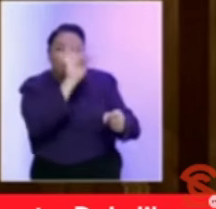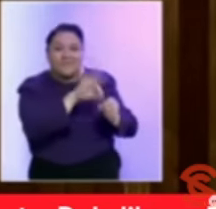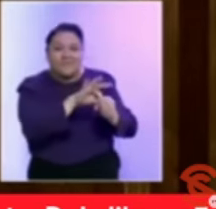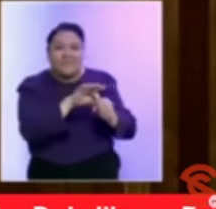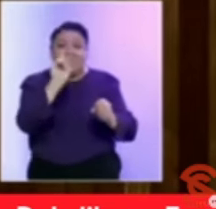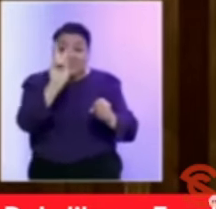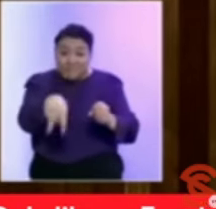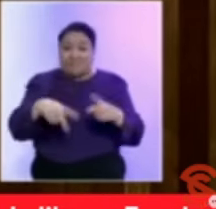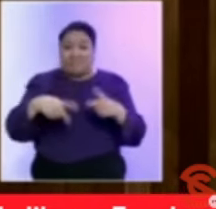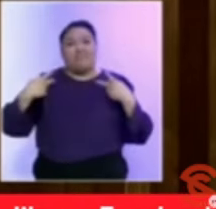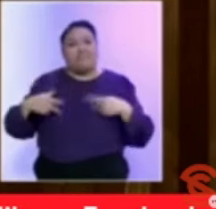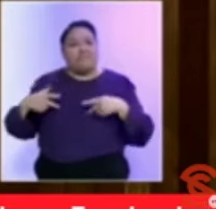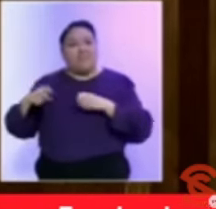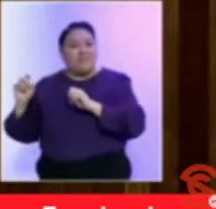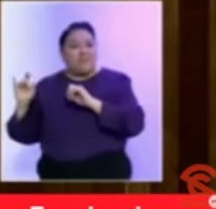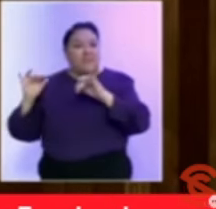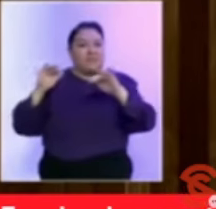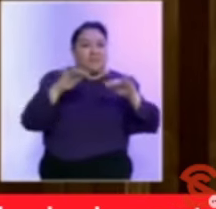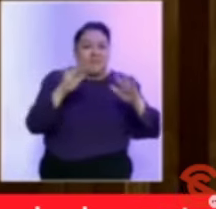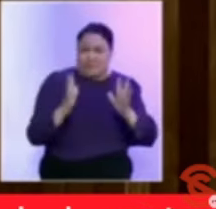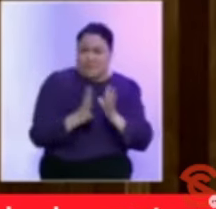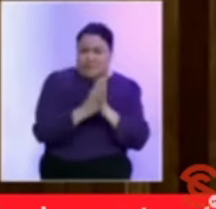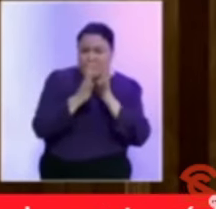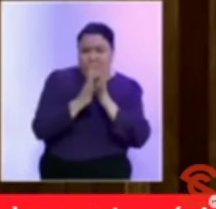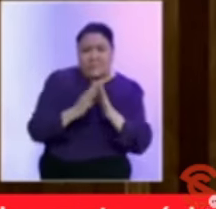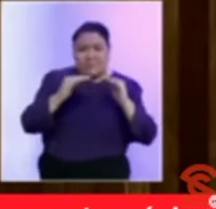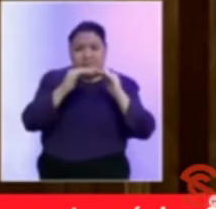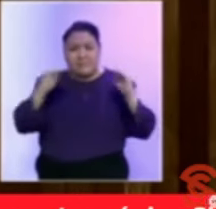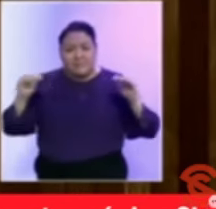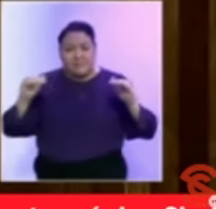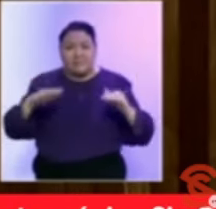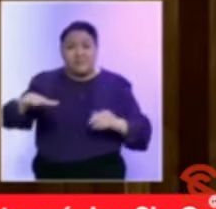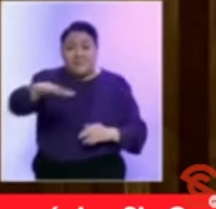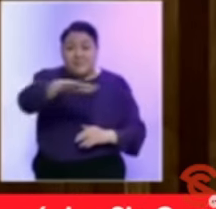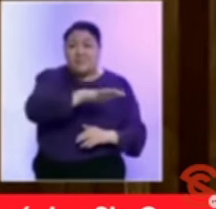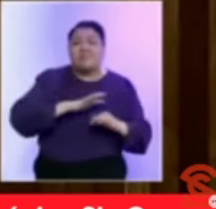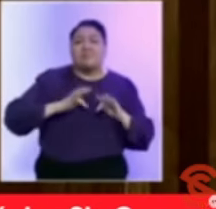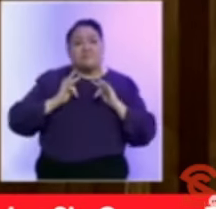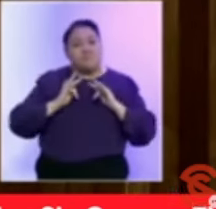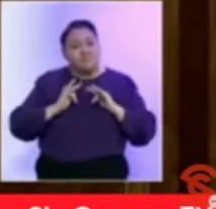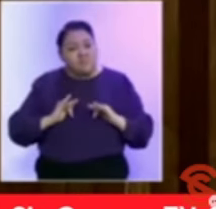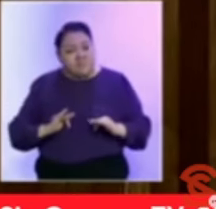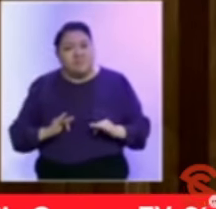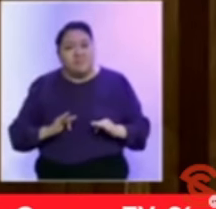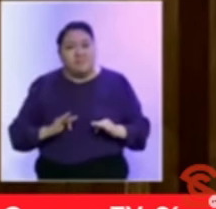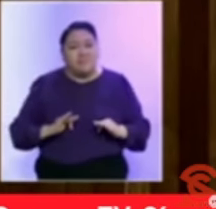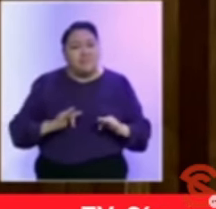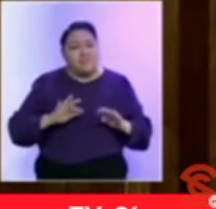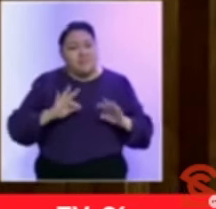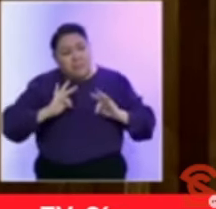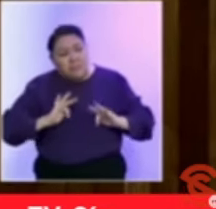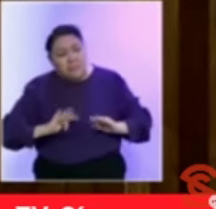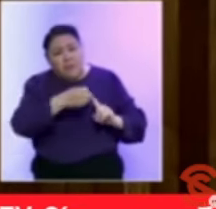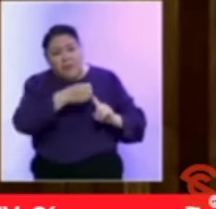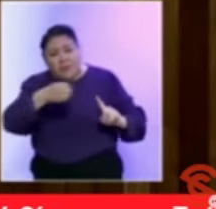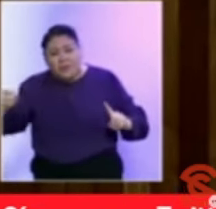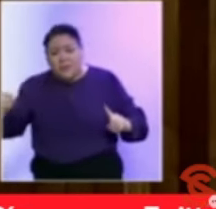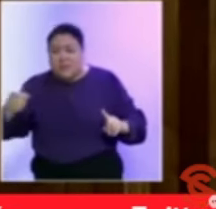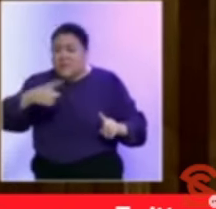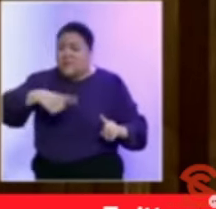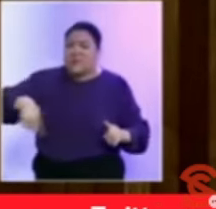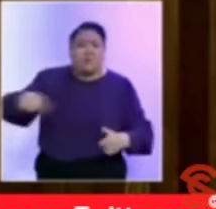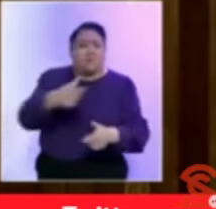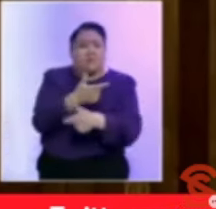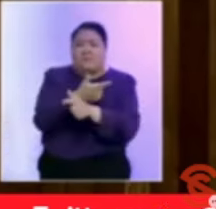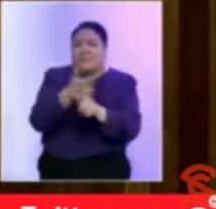participativa democrática pacífica ordenada y libre